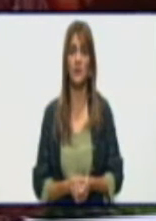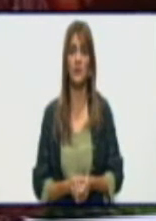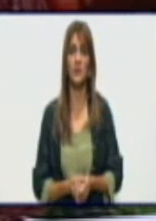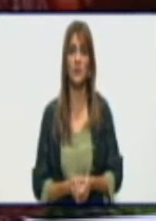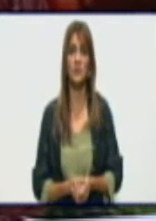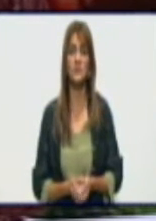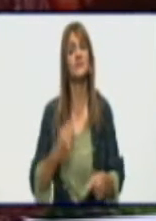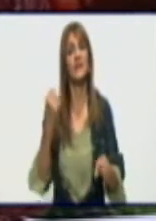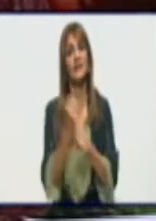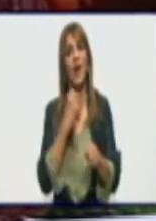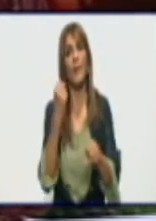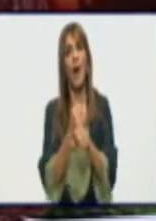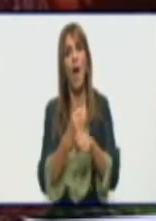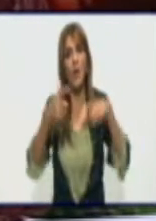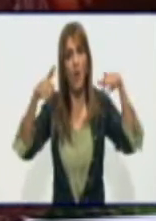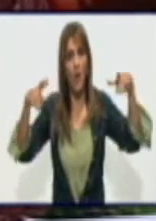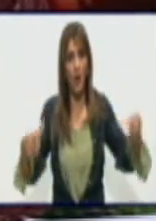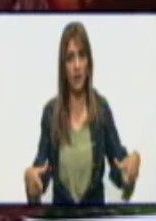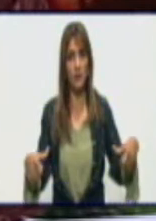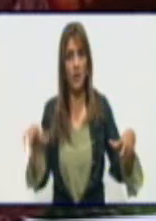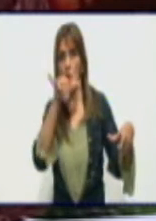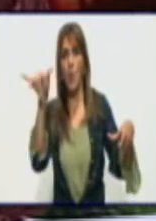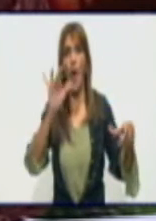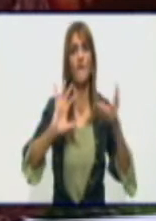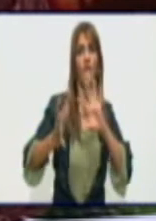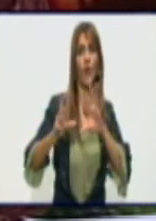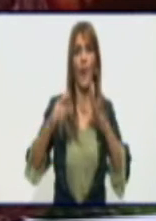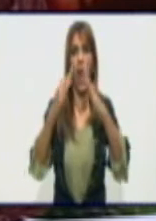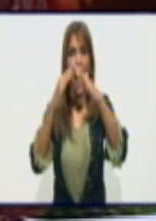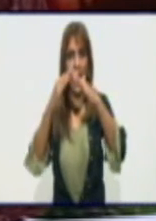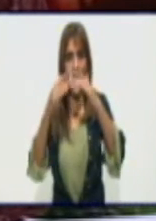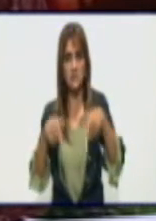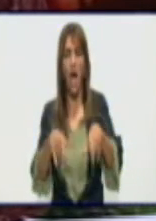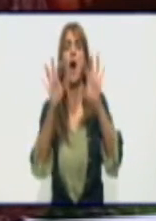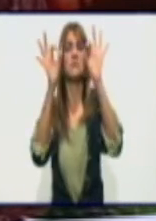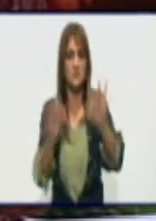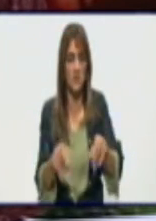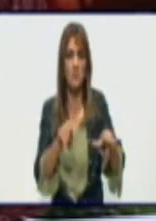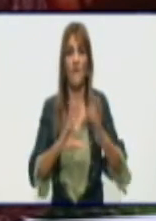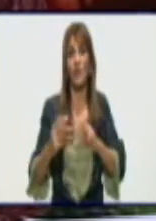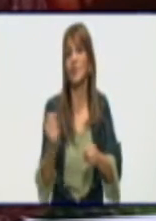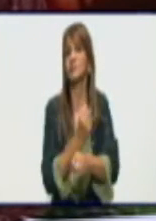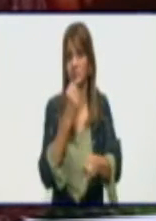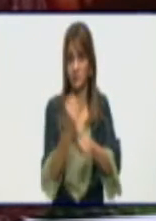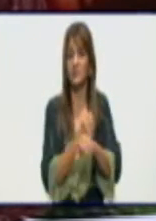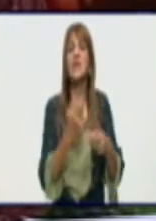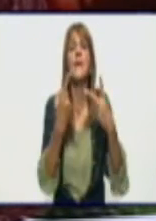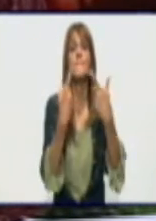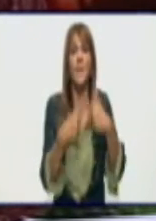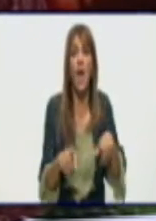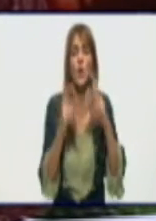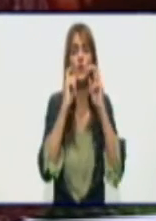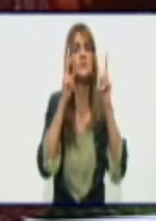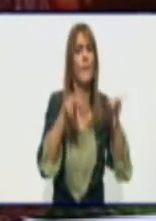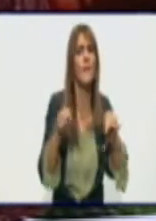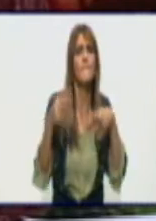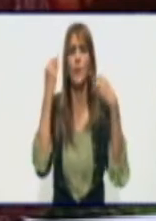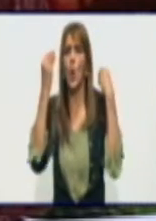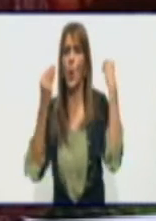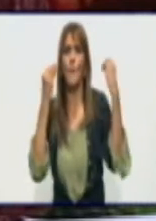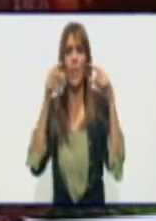el caldero como si se hiciera el dulce en la casa. Y tienen realmente resultados, pero además muy preocupados por